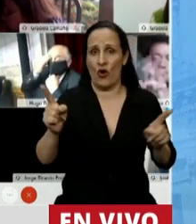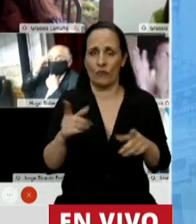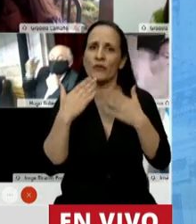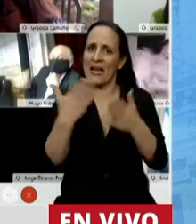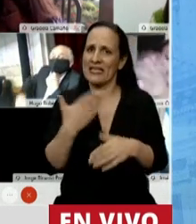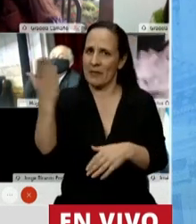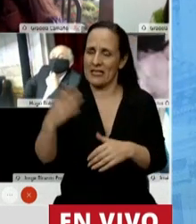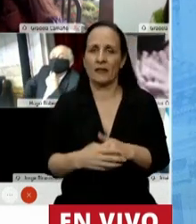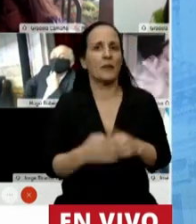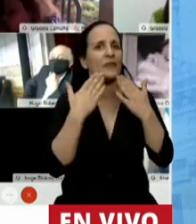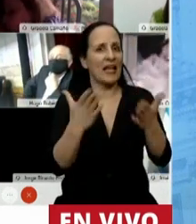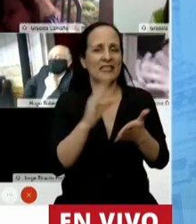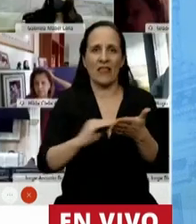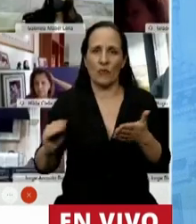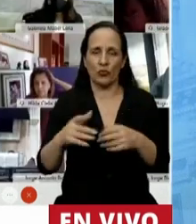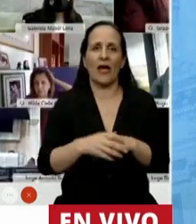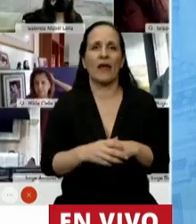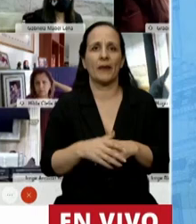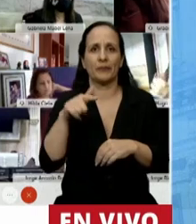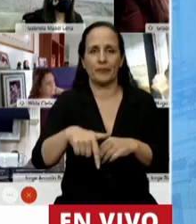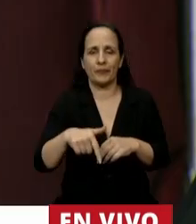presidente. Gracias, diputada. Será